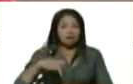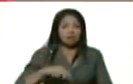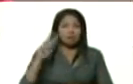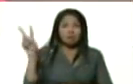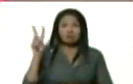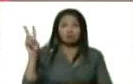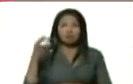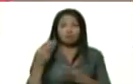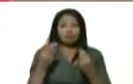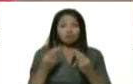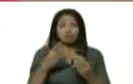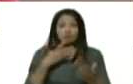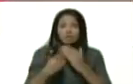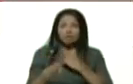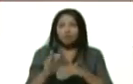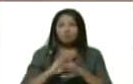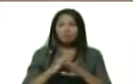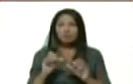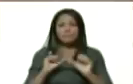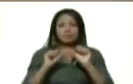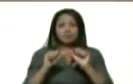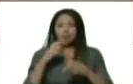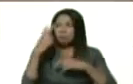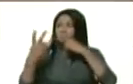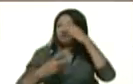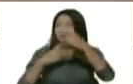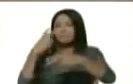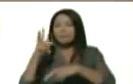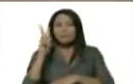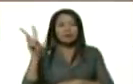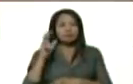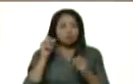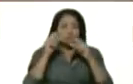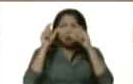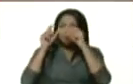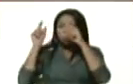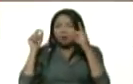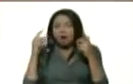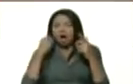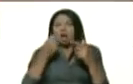Hay varios que no se han ido porque empezaron a recorrer Venezuela y a descubrir cosas bellas